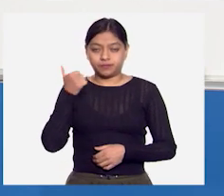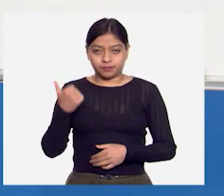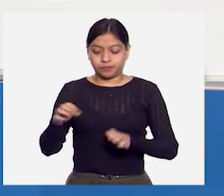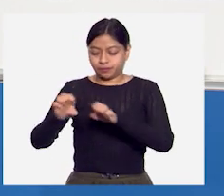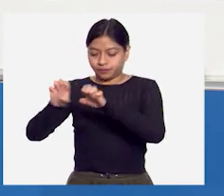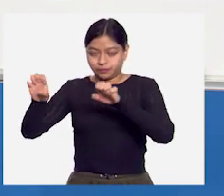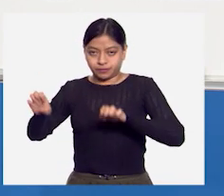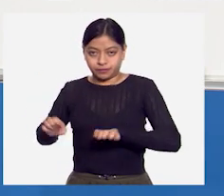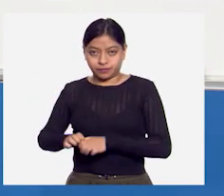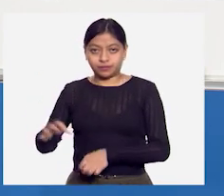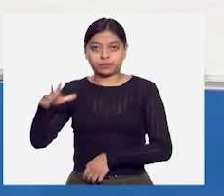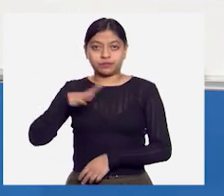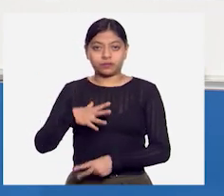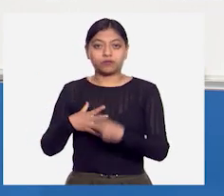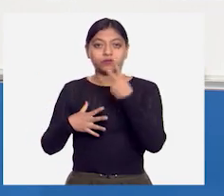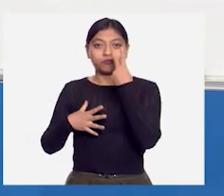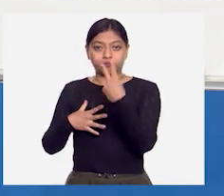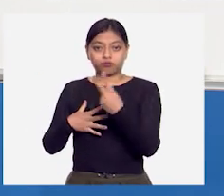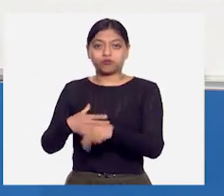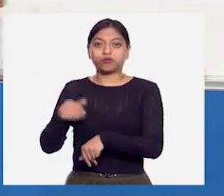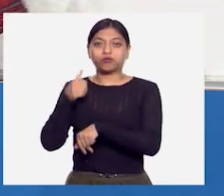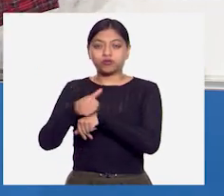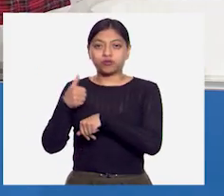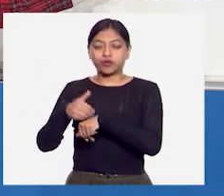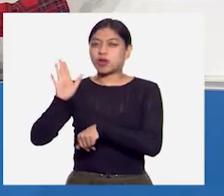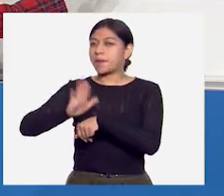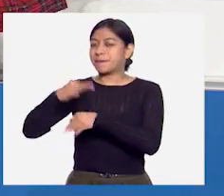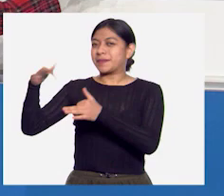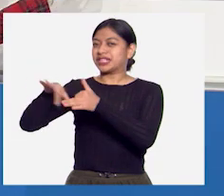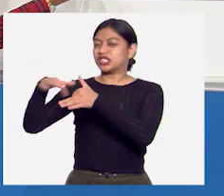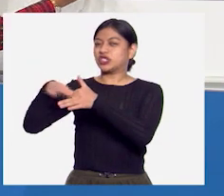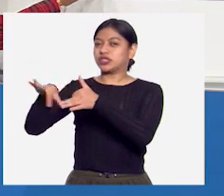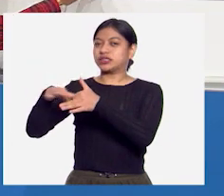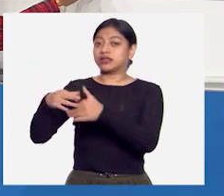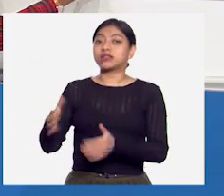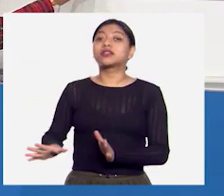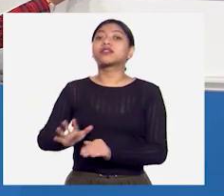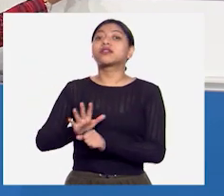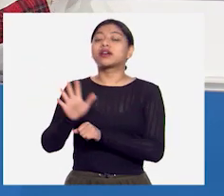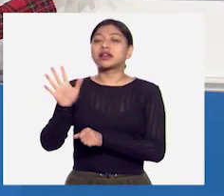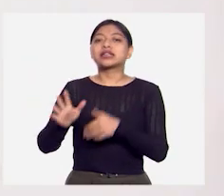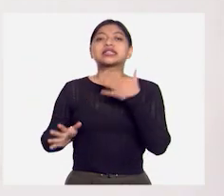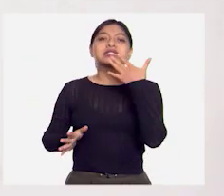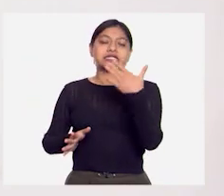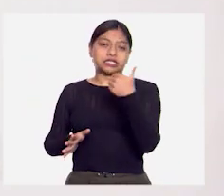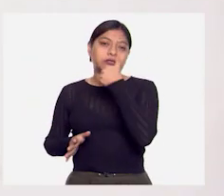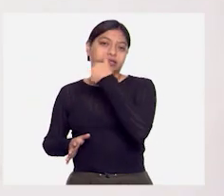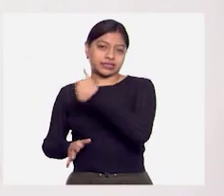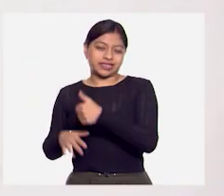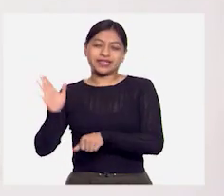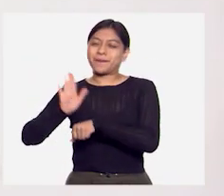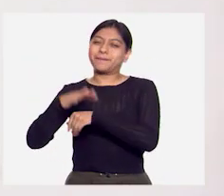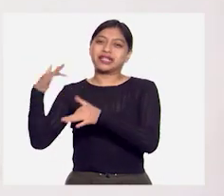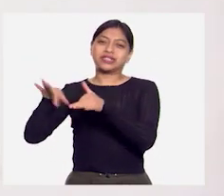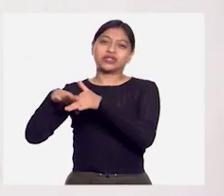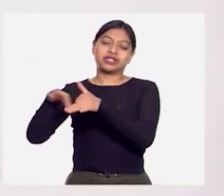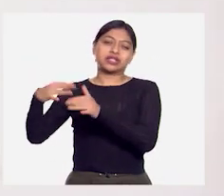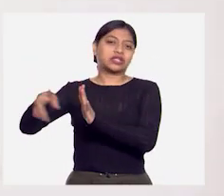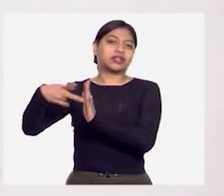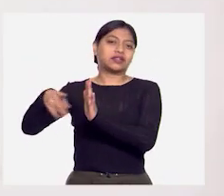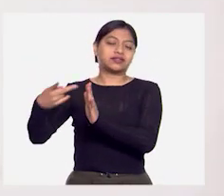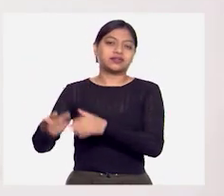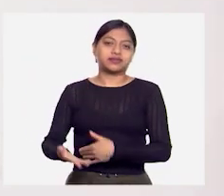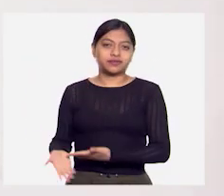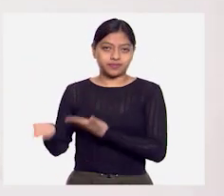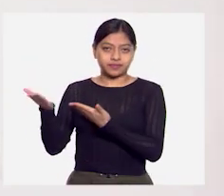segundo equipo hay 2 modas, el 5 y el 6, porque son los que se repiten. Entonces estos 2 van a ser